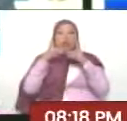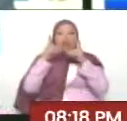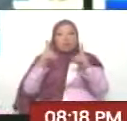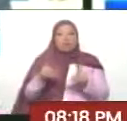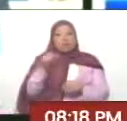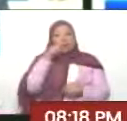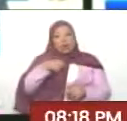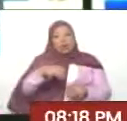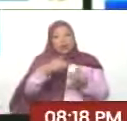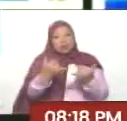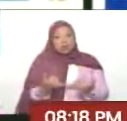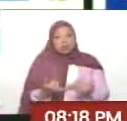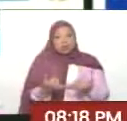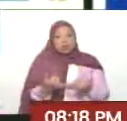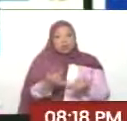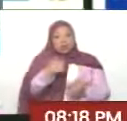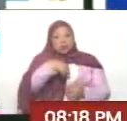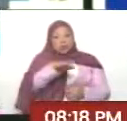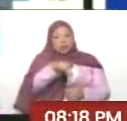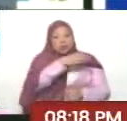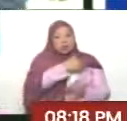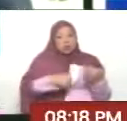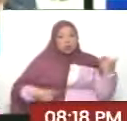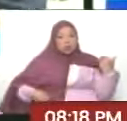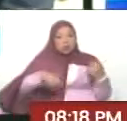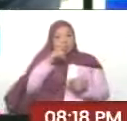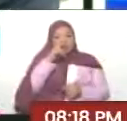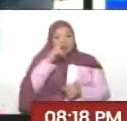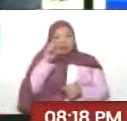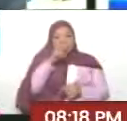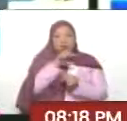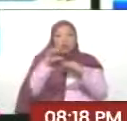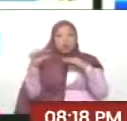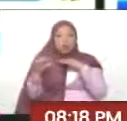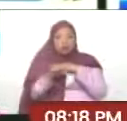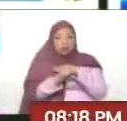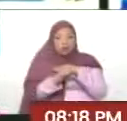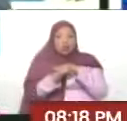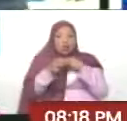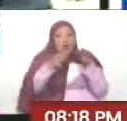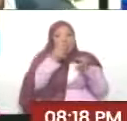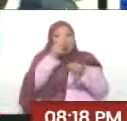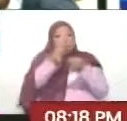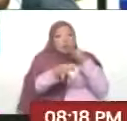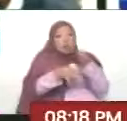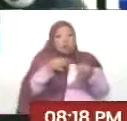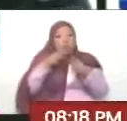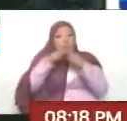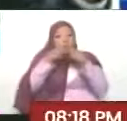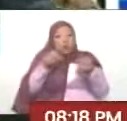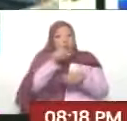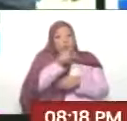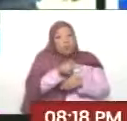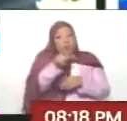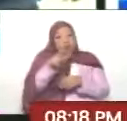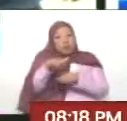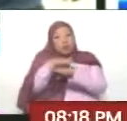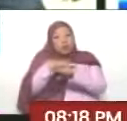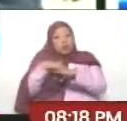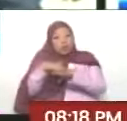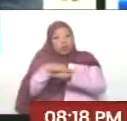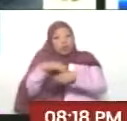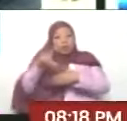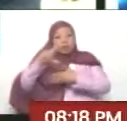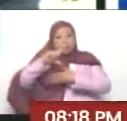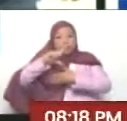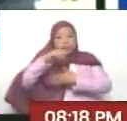decidido. Y yo le he dicho al presidente de Guyana, se lo dije delante de todos los primeros ministros del Caribe,